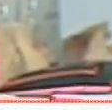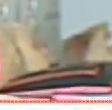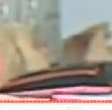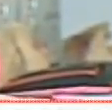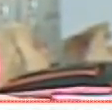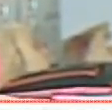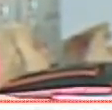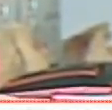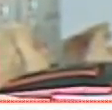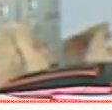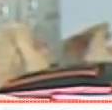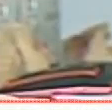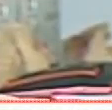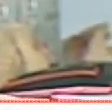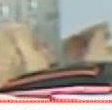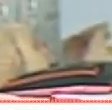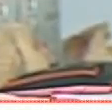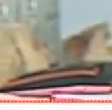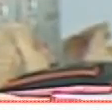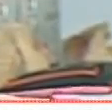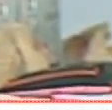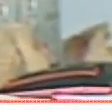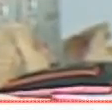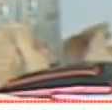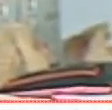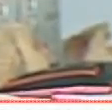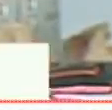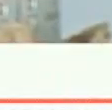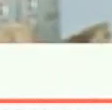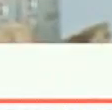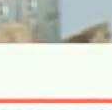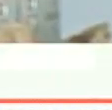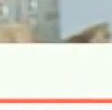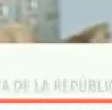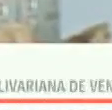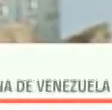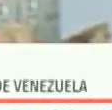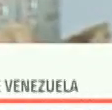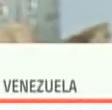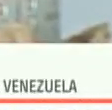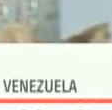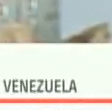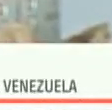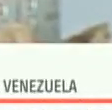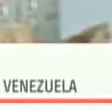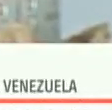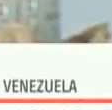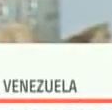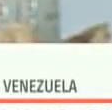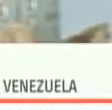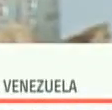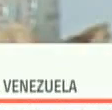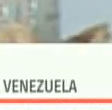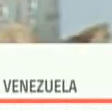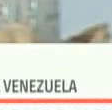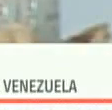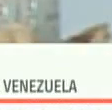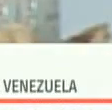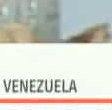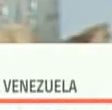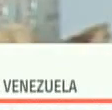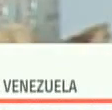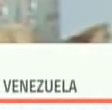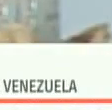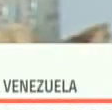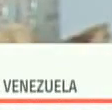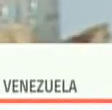una empresa minera, no fue expropiada por el Estado venezolano, por cuanto nunca tuvo títulos legítimos ni